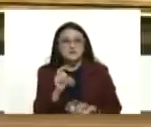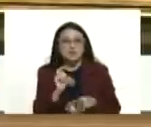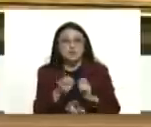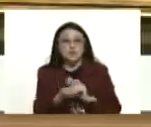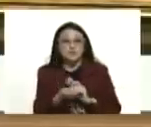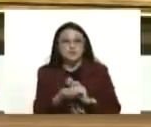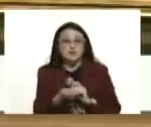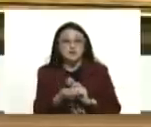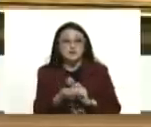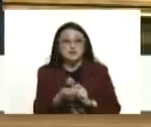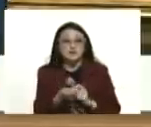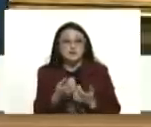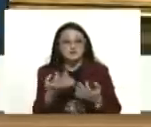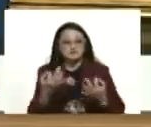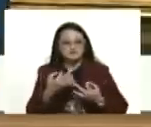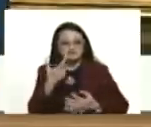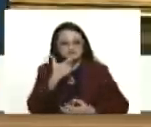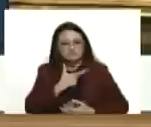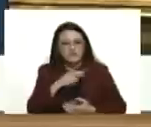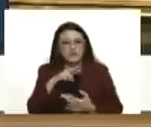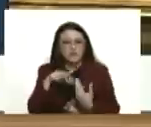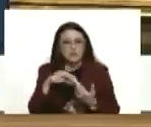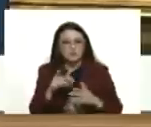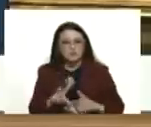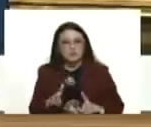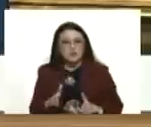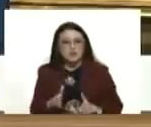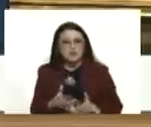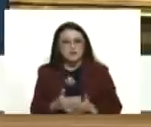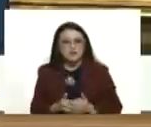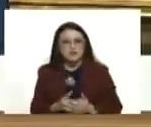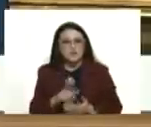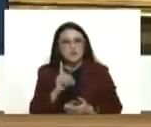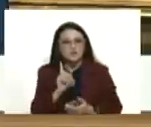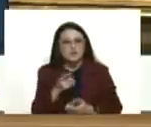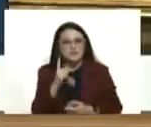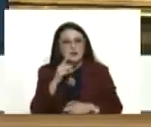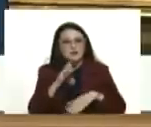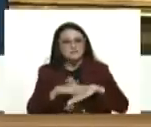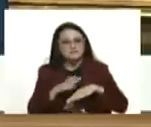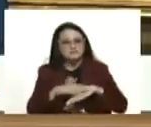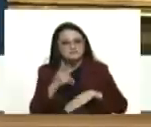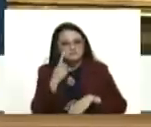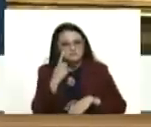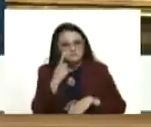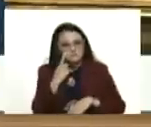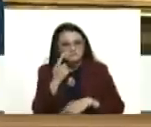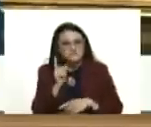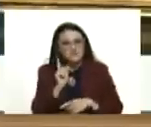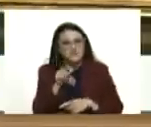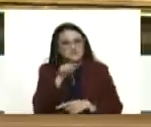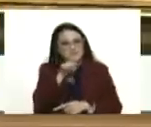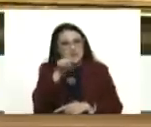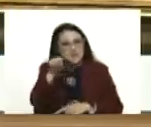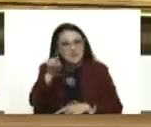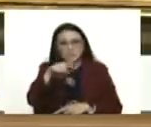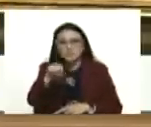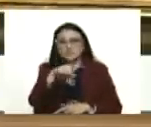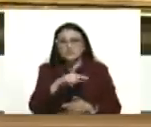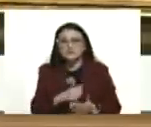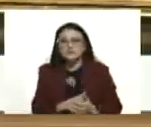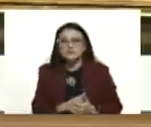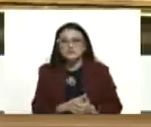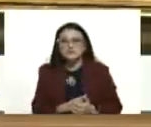convierte en un ser decente, en un revolucionario. Ustedes tienen que advertir. Ustedes tienen que señalar.